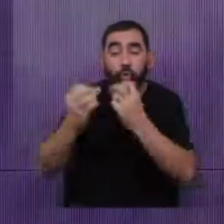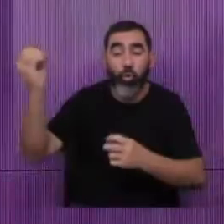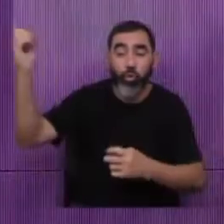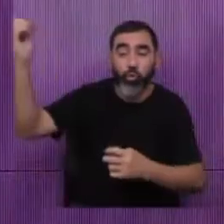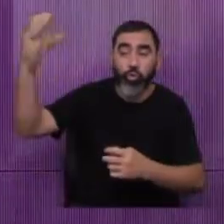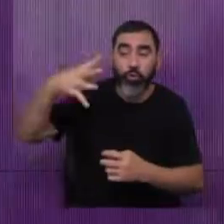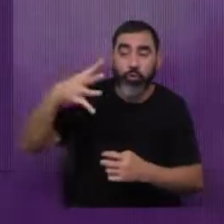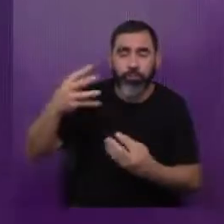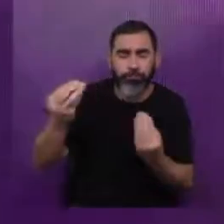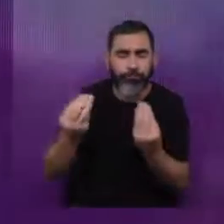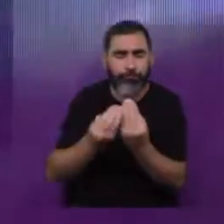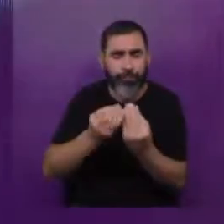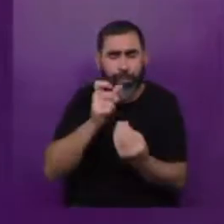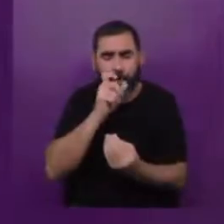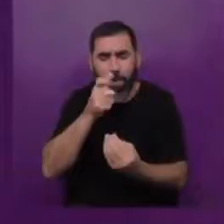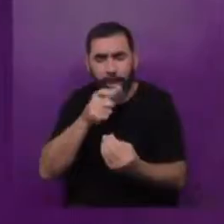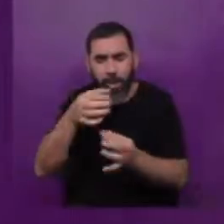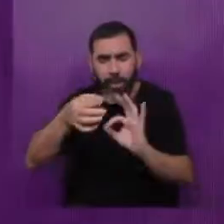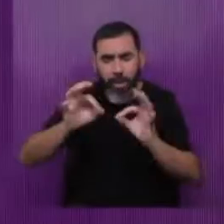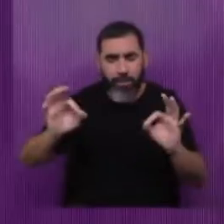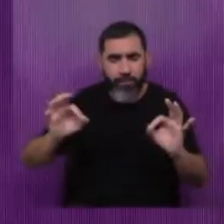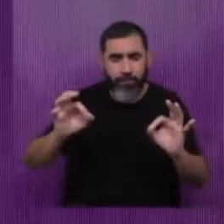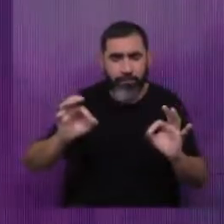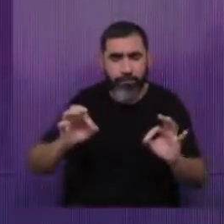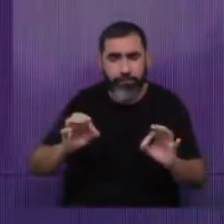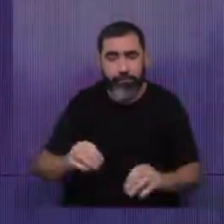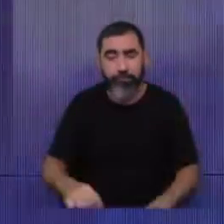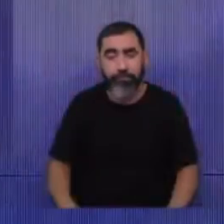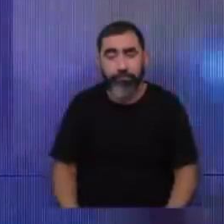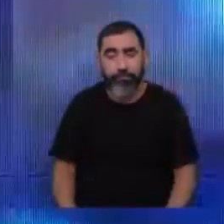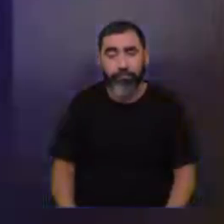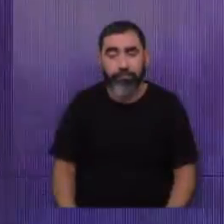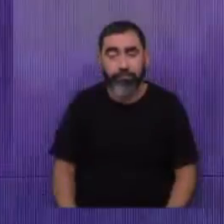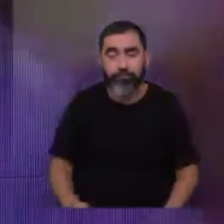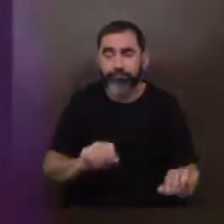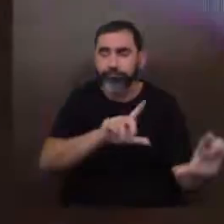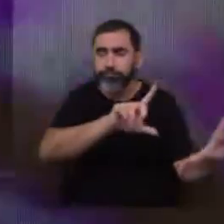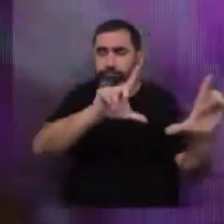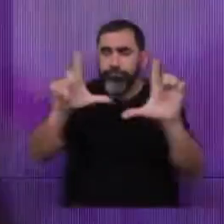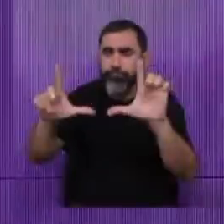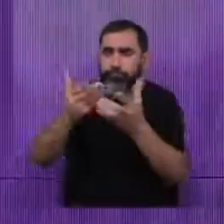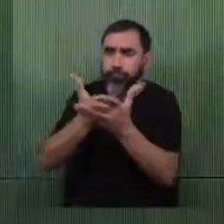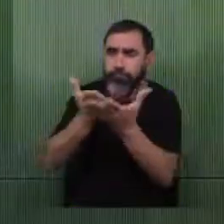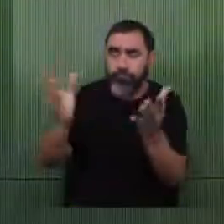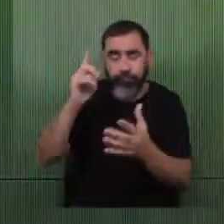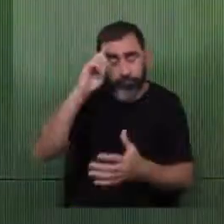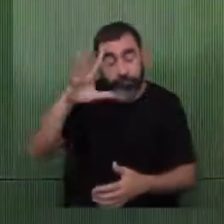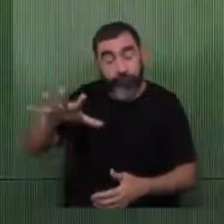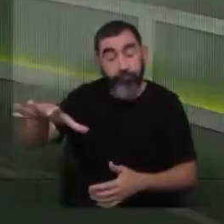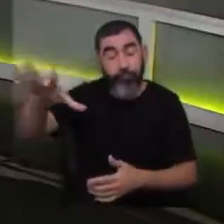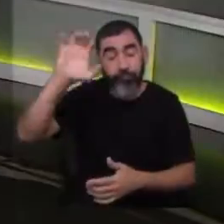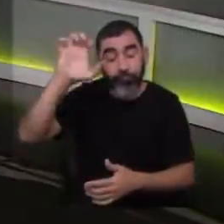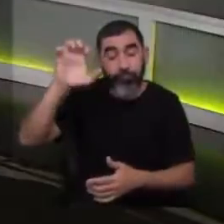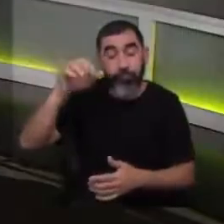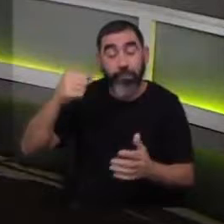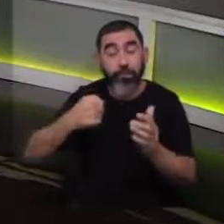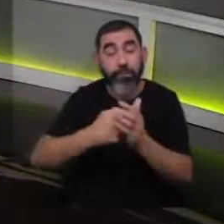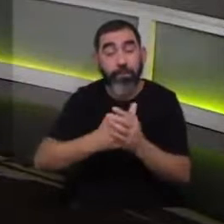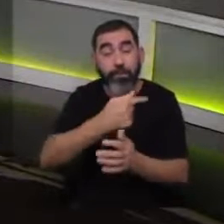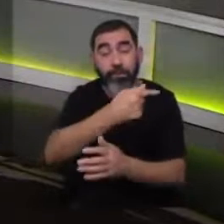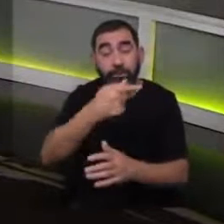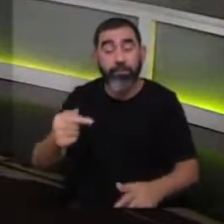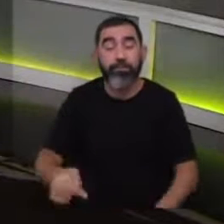hay un montón de conceptos. ¿Qué es lo que vamos a ver, por ejemplo, en esta placa? Para recordar lo que pasó este fin de